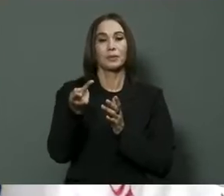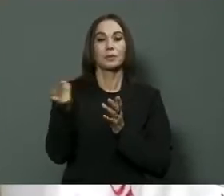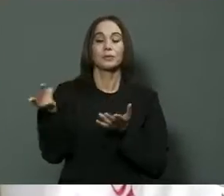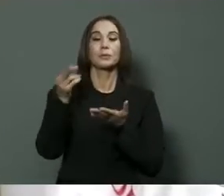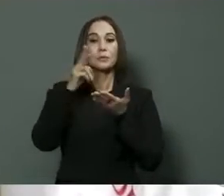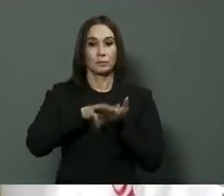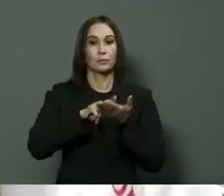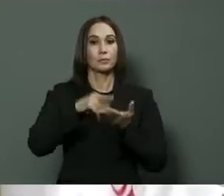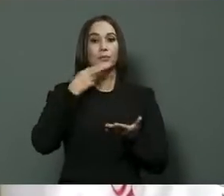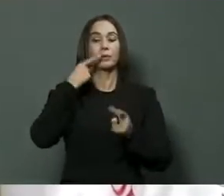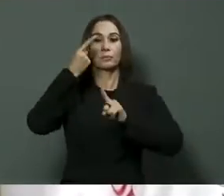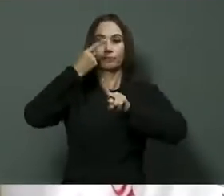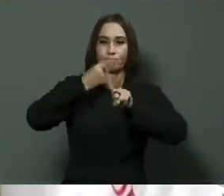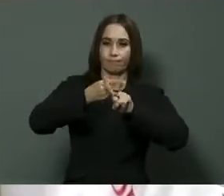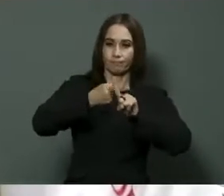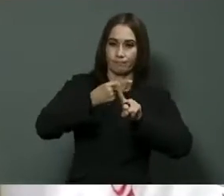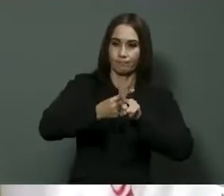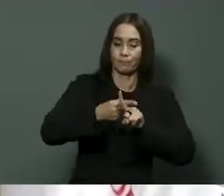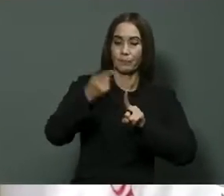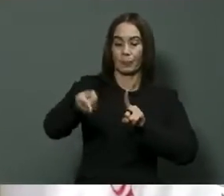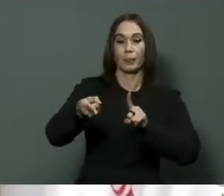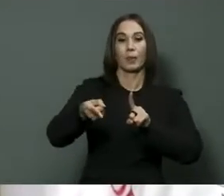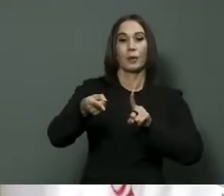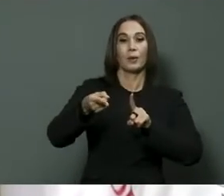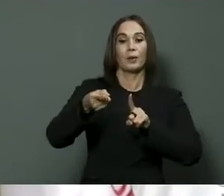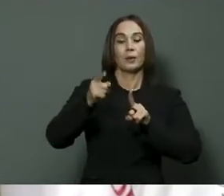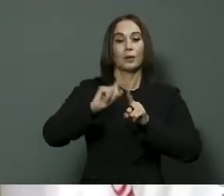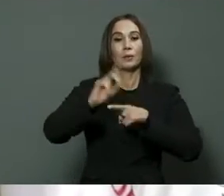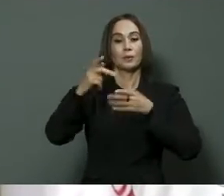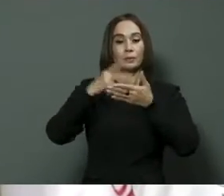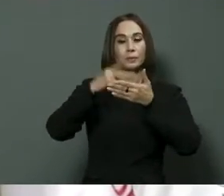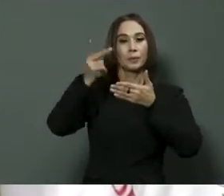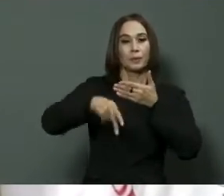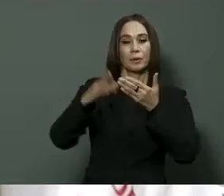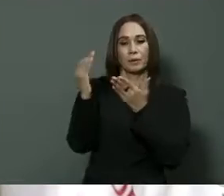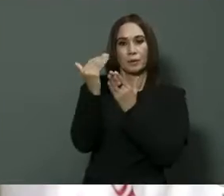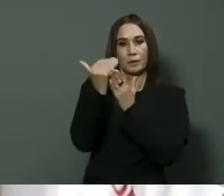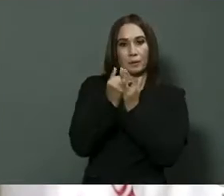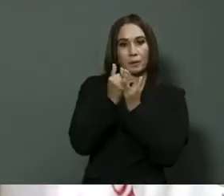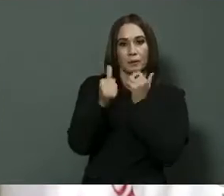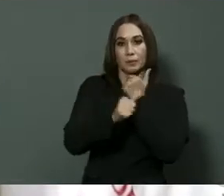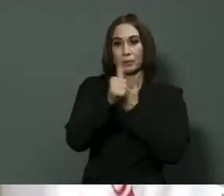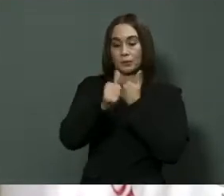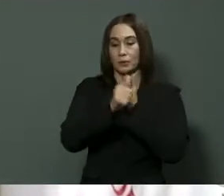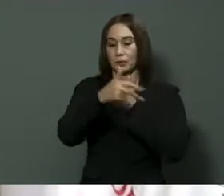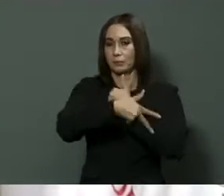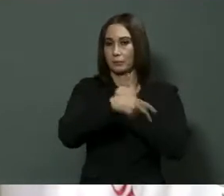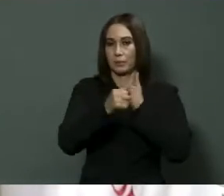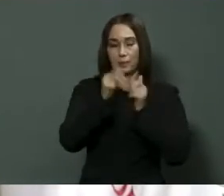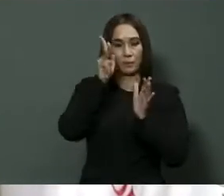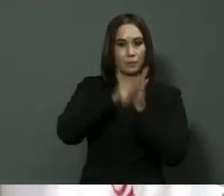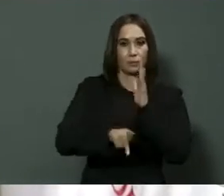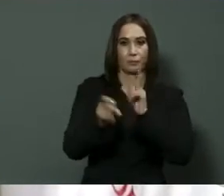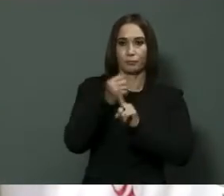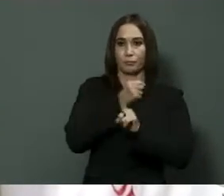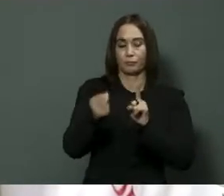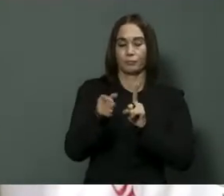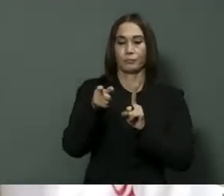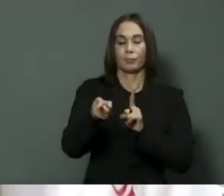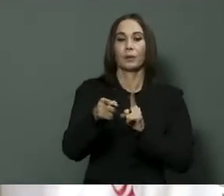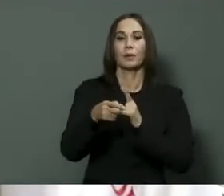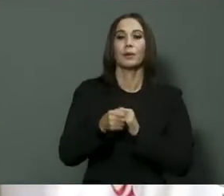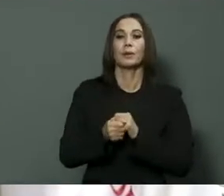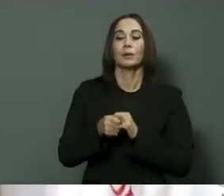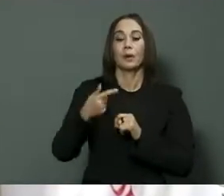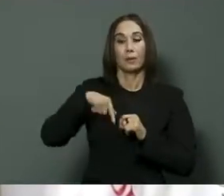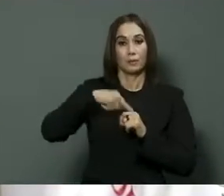los resultados positivos de una gran estrategia con la reducción en los índices de la criminalidad.